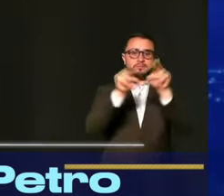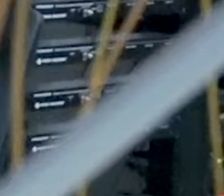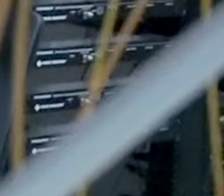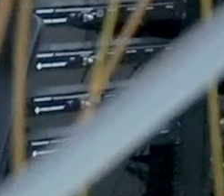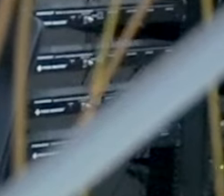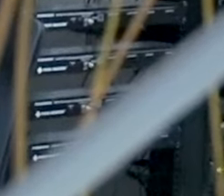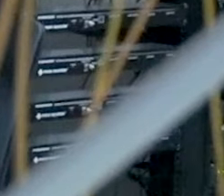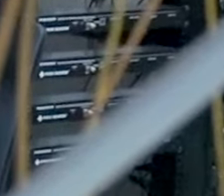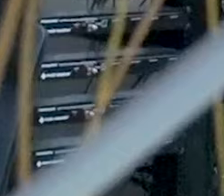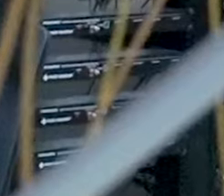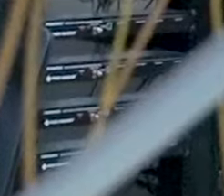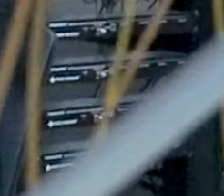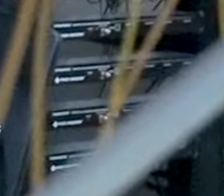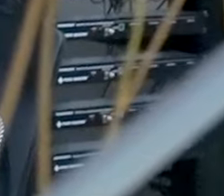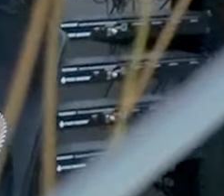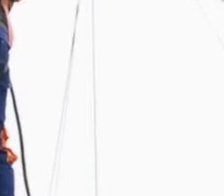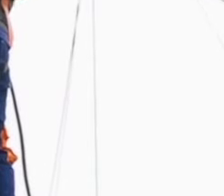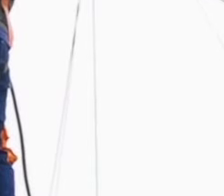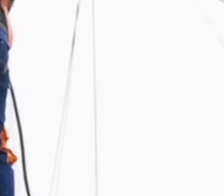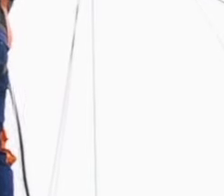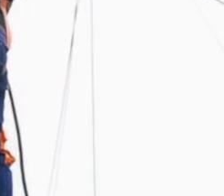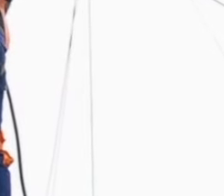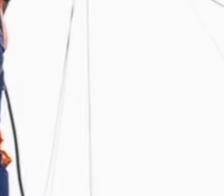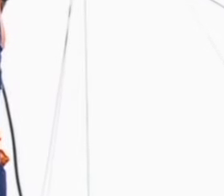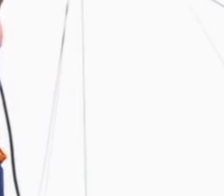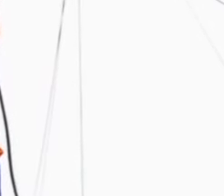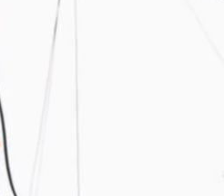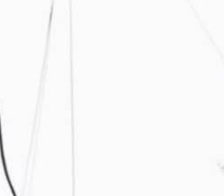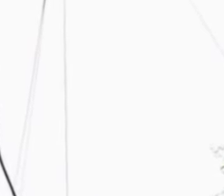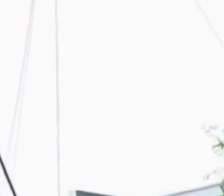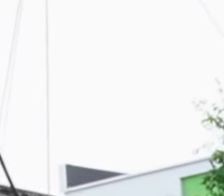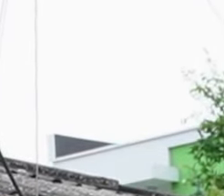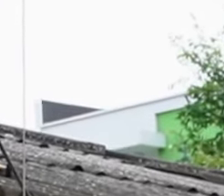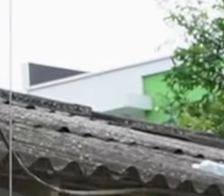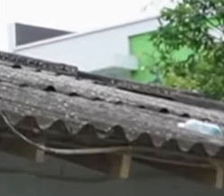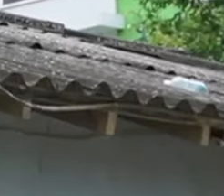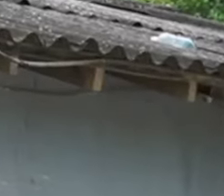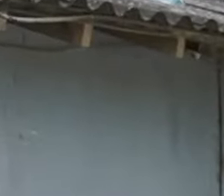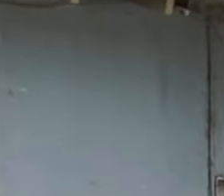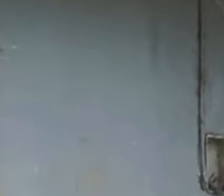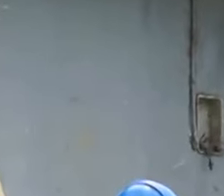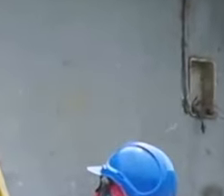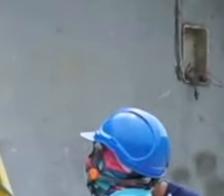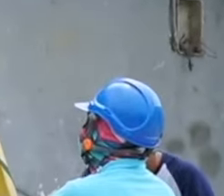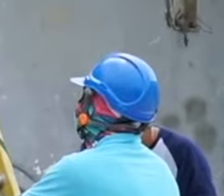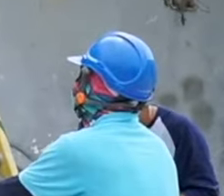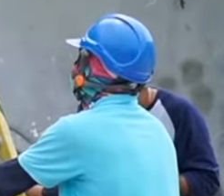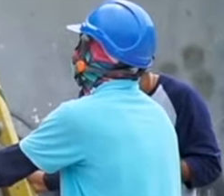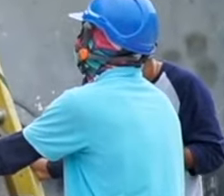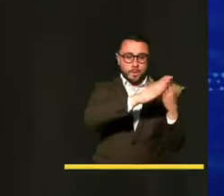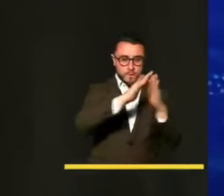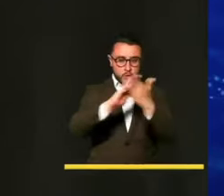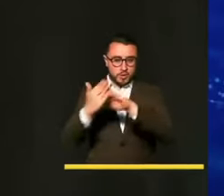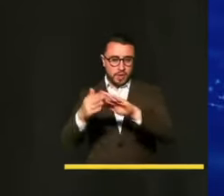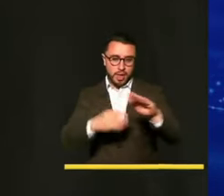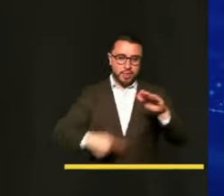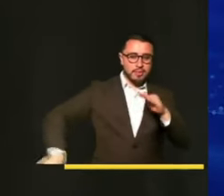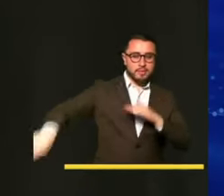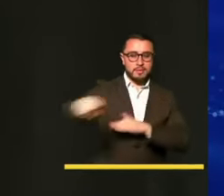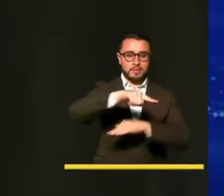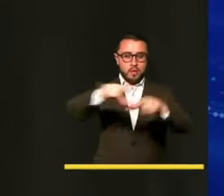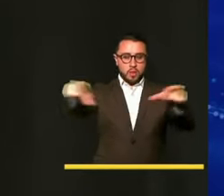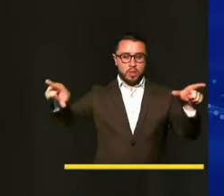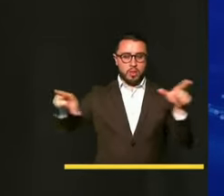de banda ancha no llega tanto. El programa para fibra óptica de las zonas